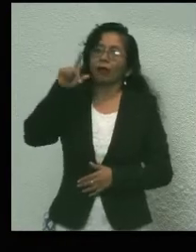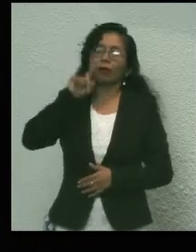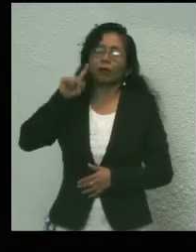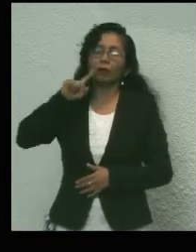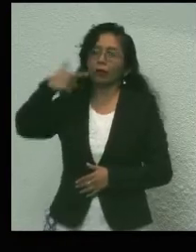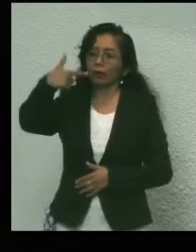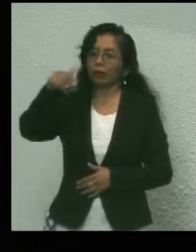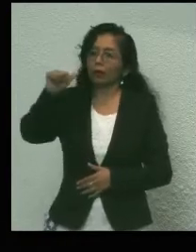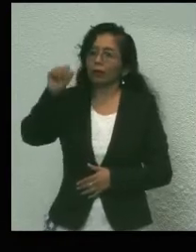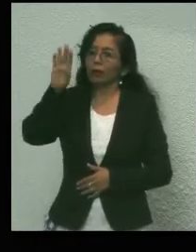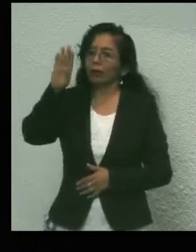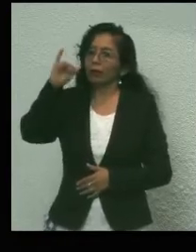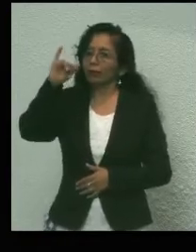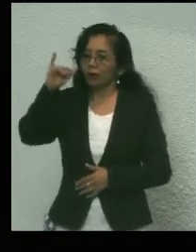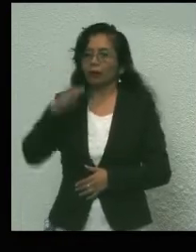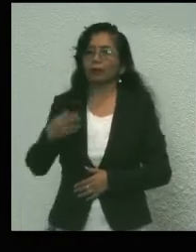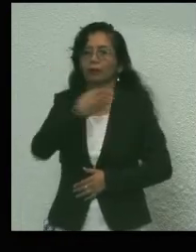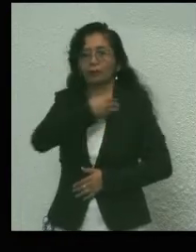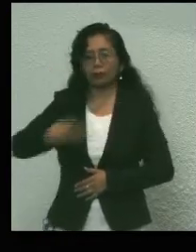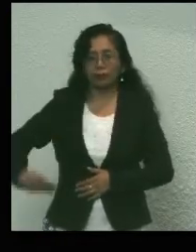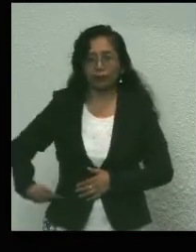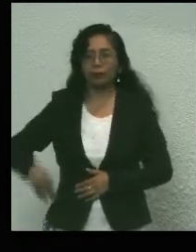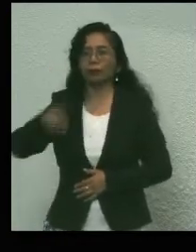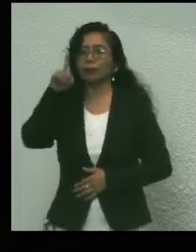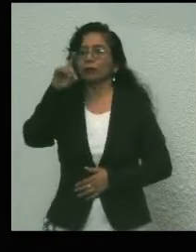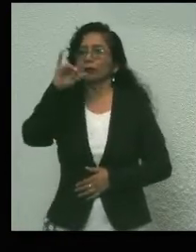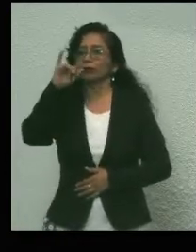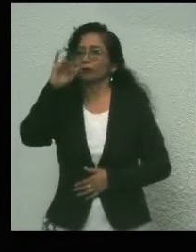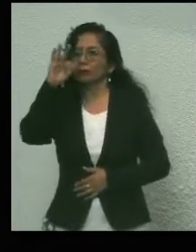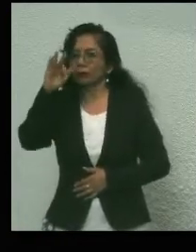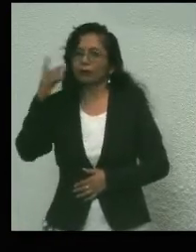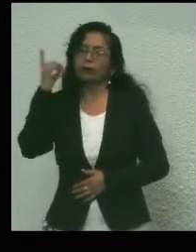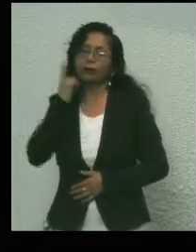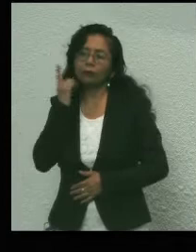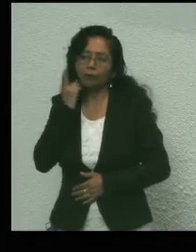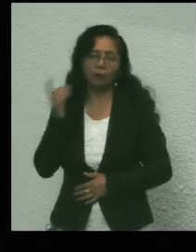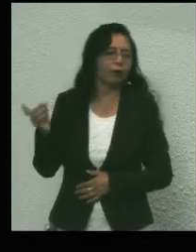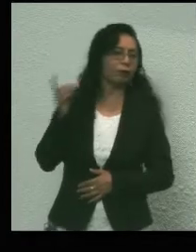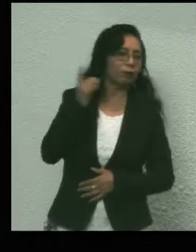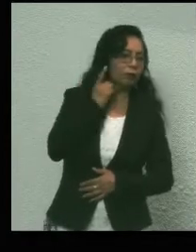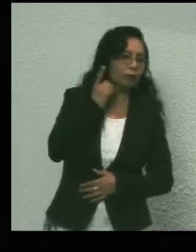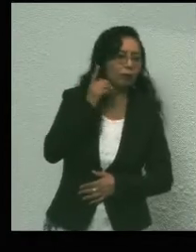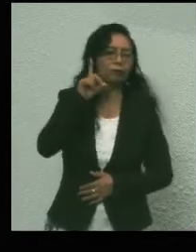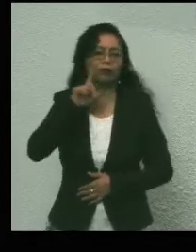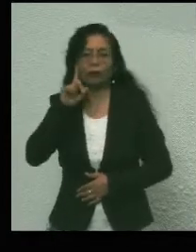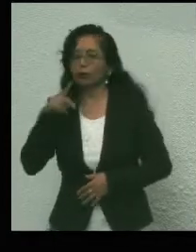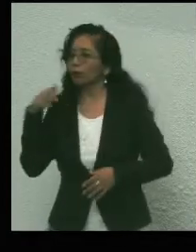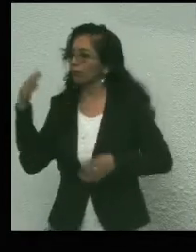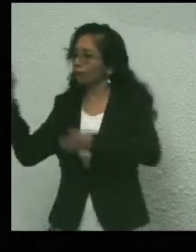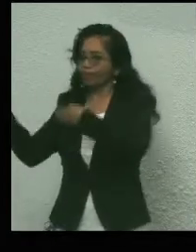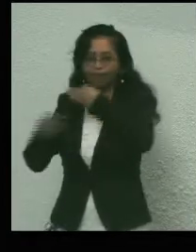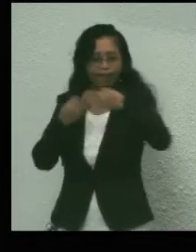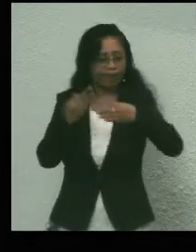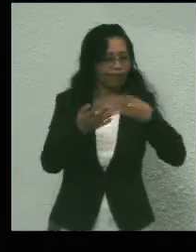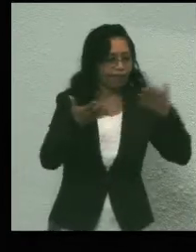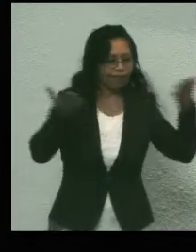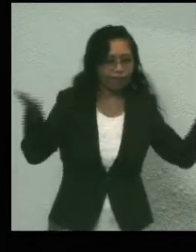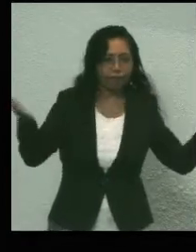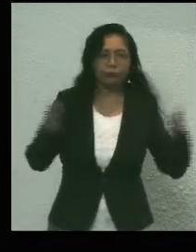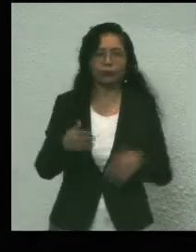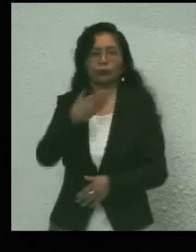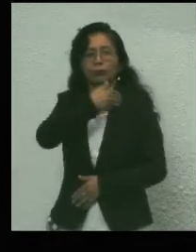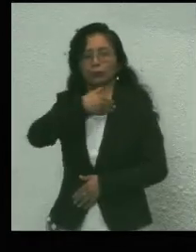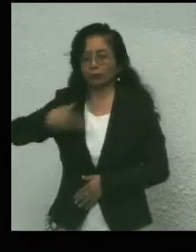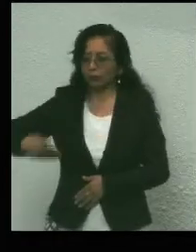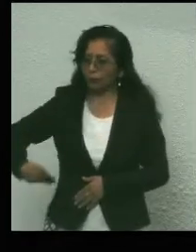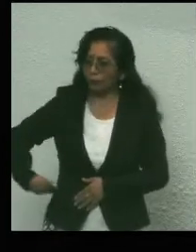estatal, legisladores y legisladores federales, representantes de las Fuerzas Armadas destacadas en nuestro Estado,